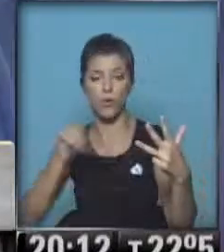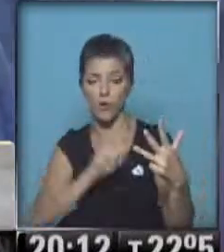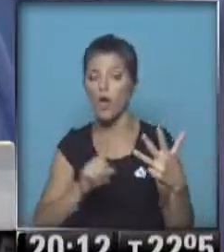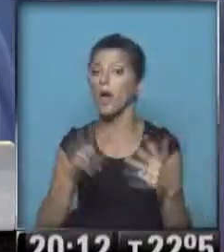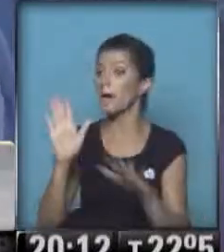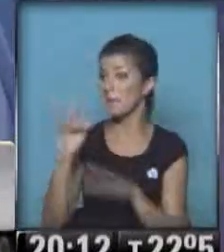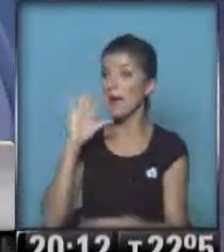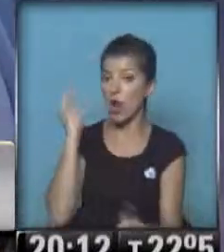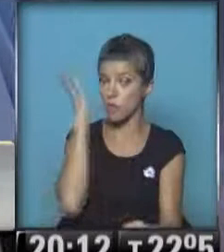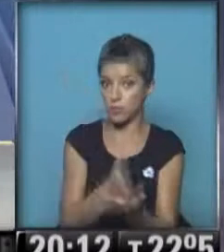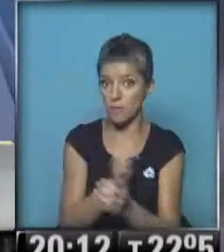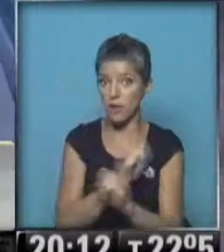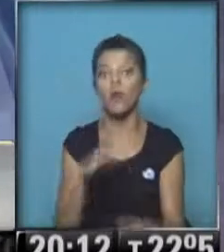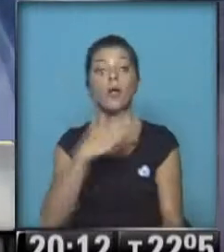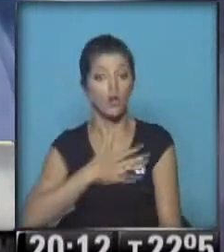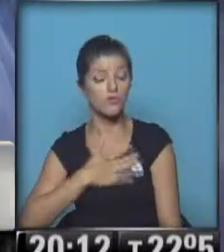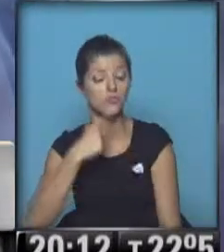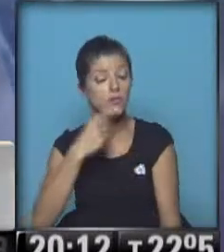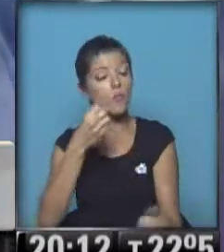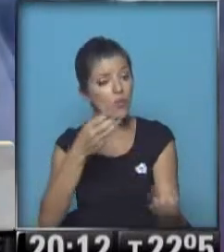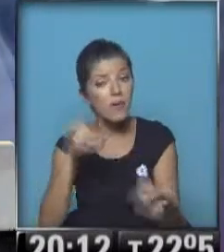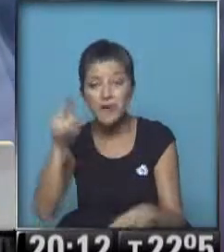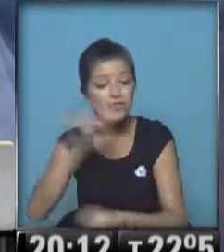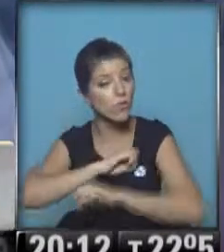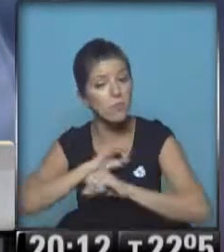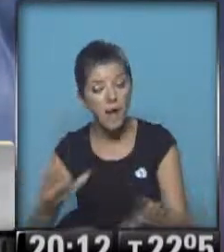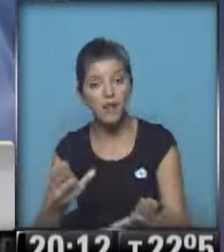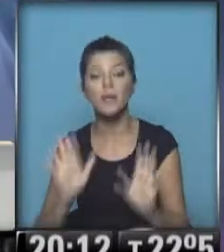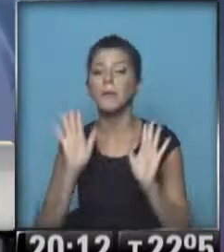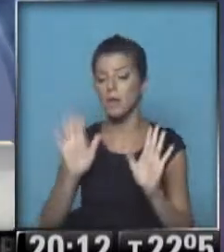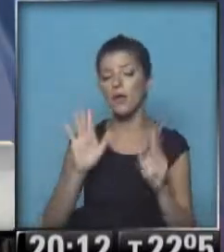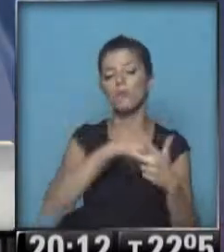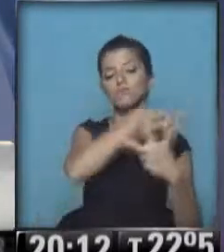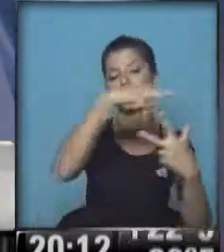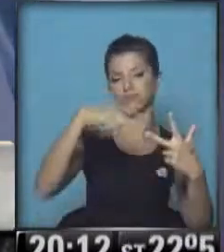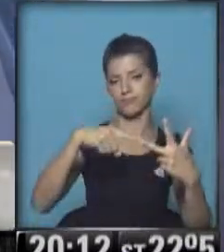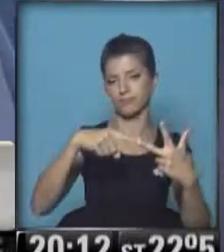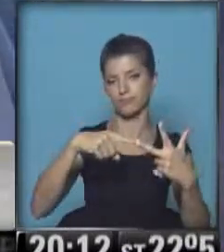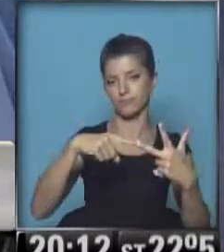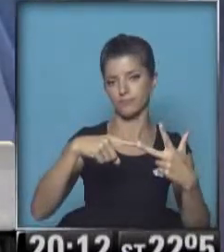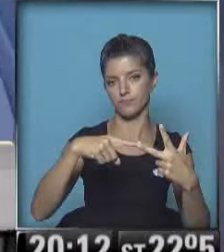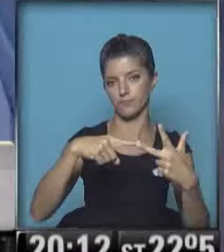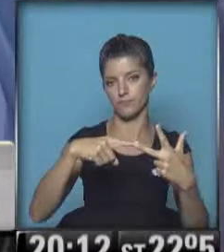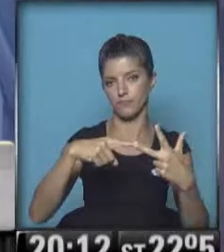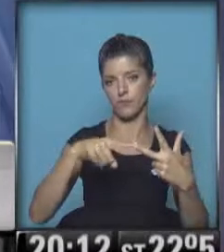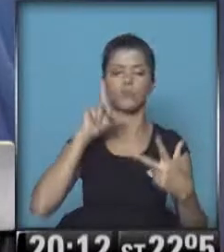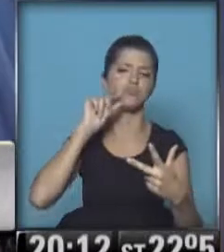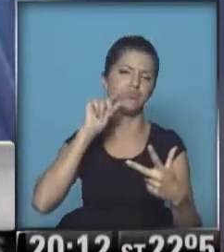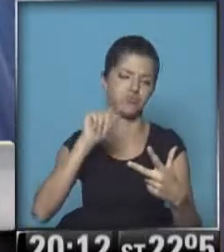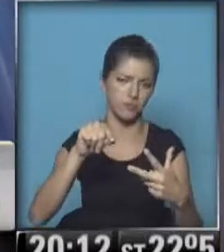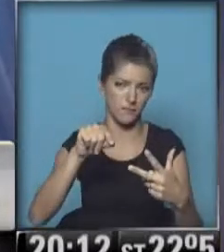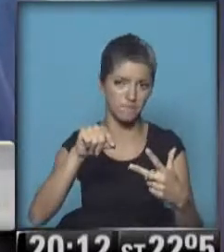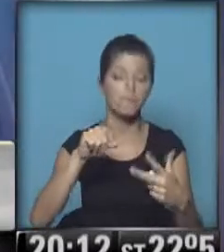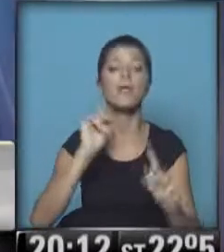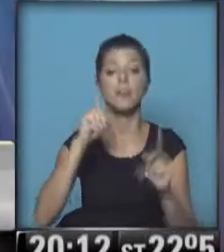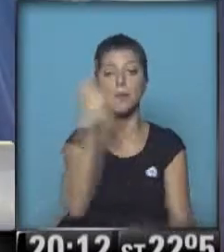rígida. Los hinchas, Pablo, dicen, está claro, bien que lo sancionen, porque eso está mal. Bueno, sin embargo, los protagonistas están tirando munición gruesa. Inclusive